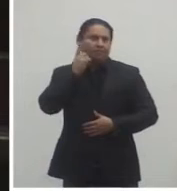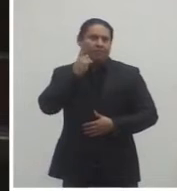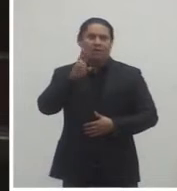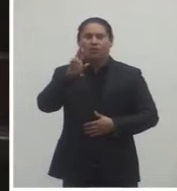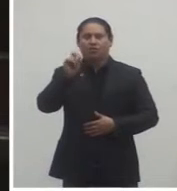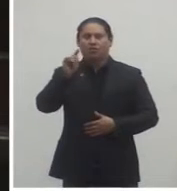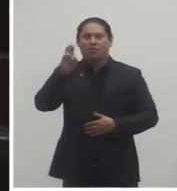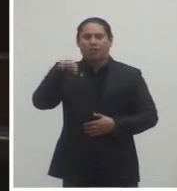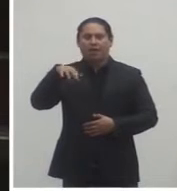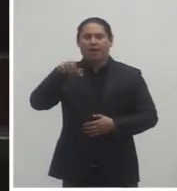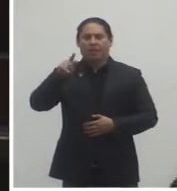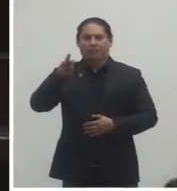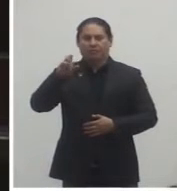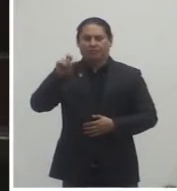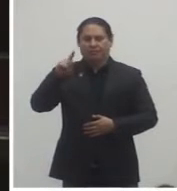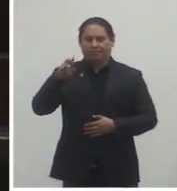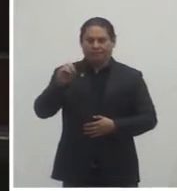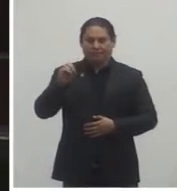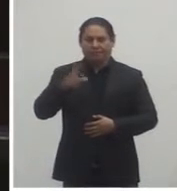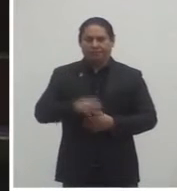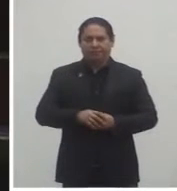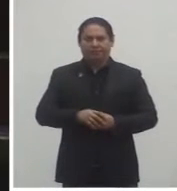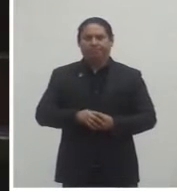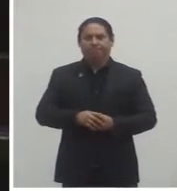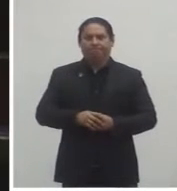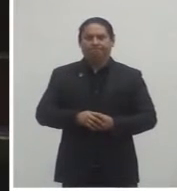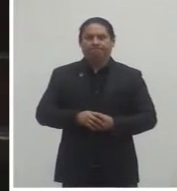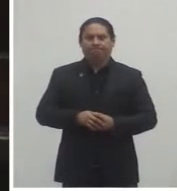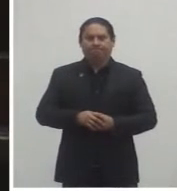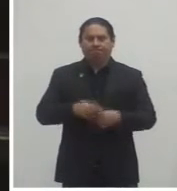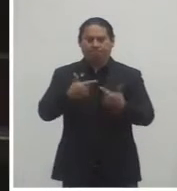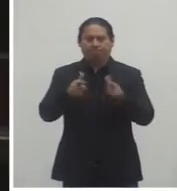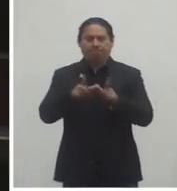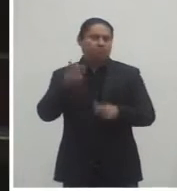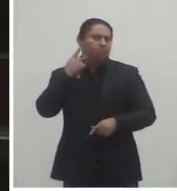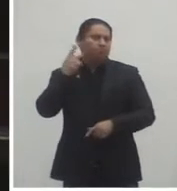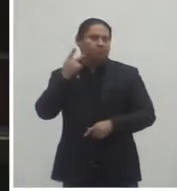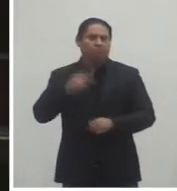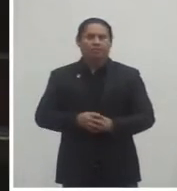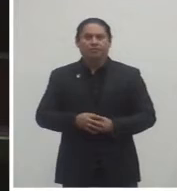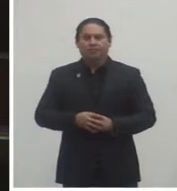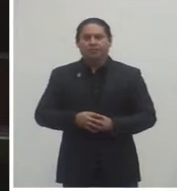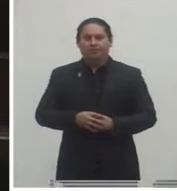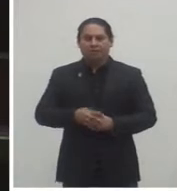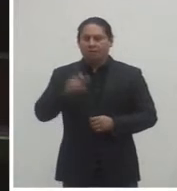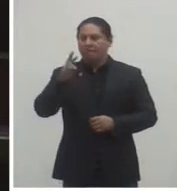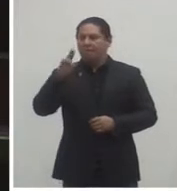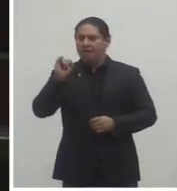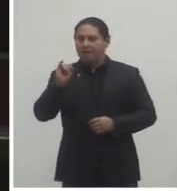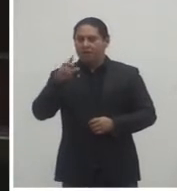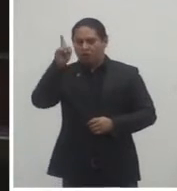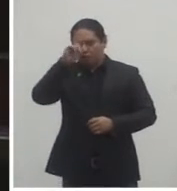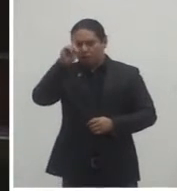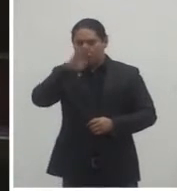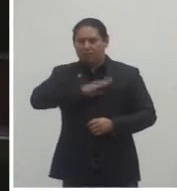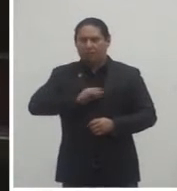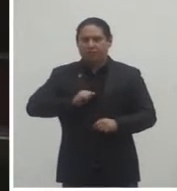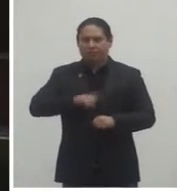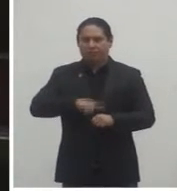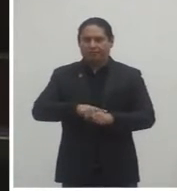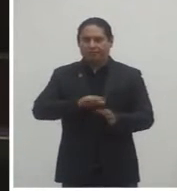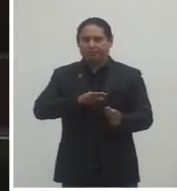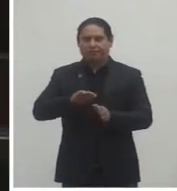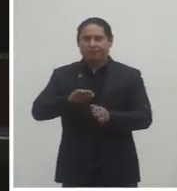Rubén Antonio Suart Esquinca, del Partido PRI, Consejos Municipales. Diputado